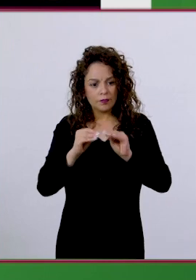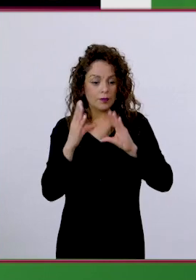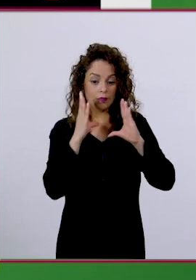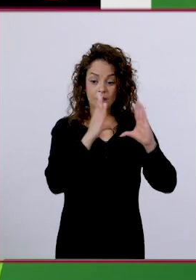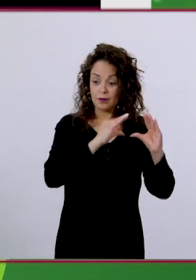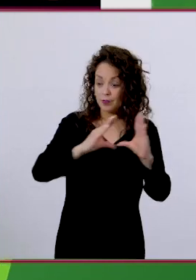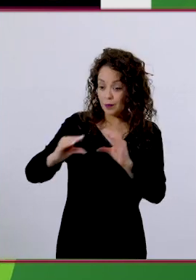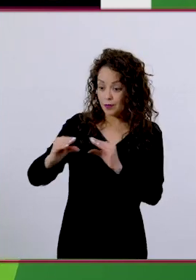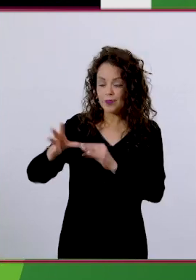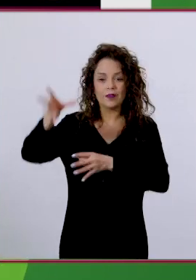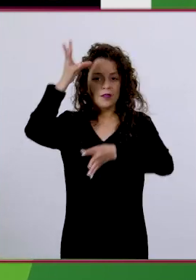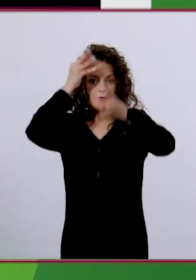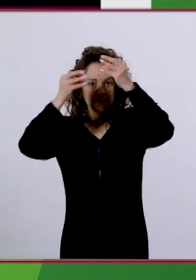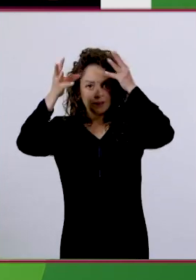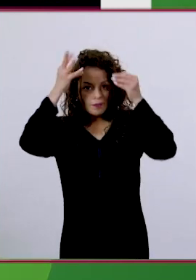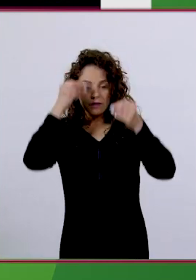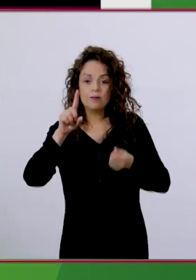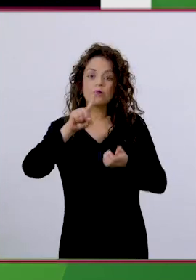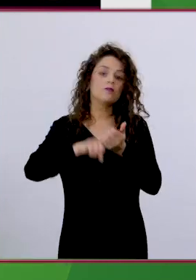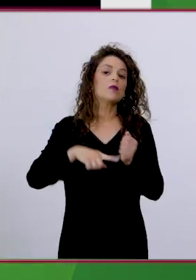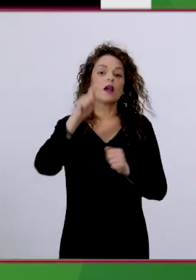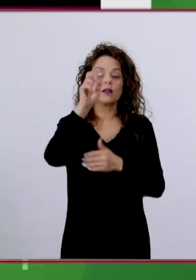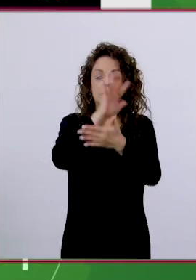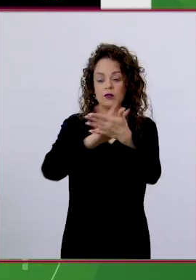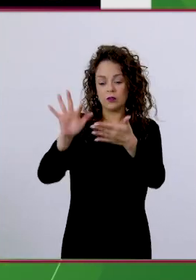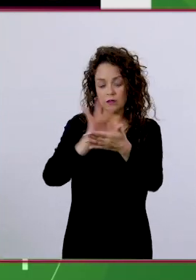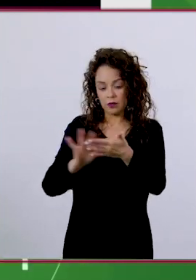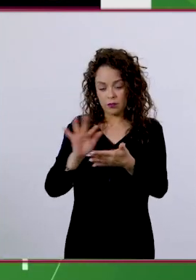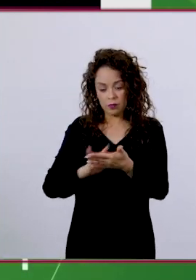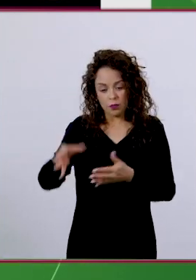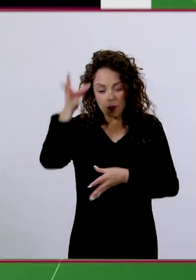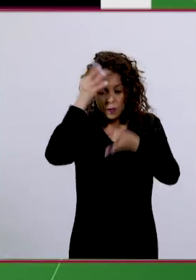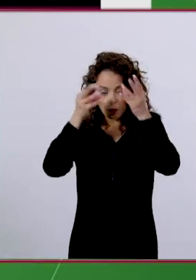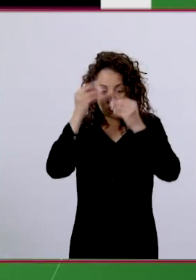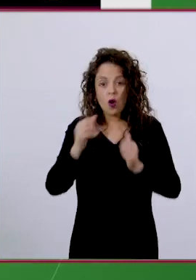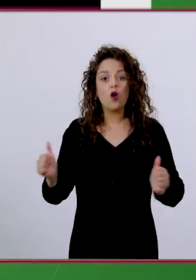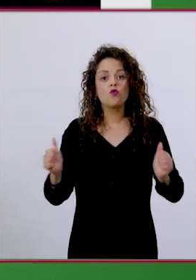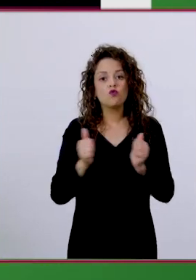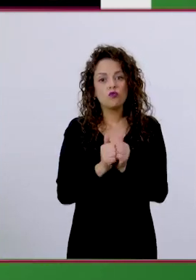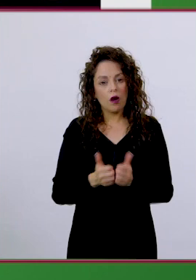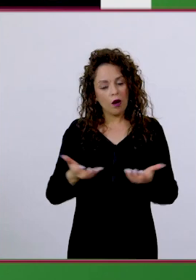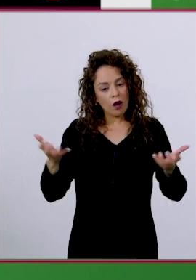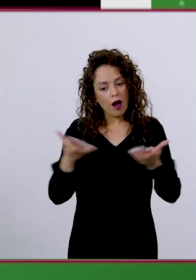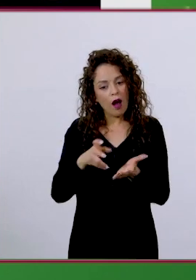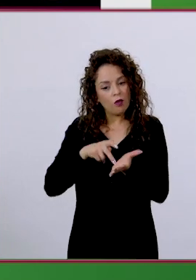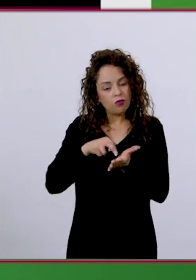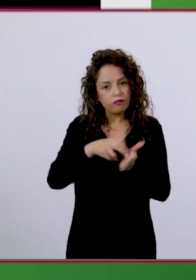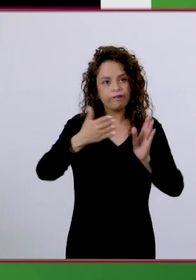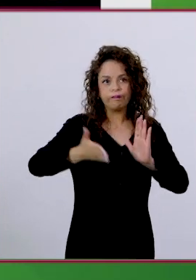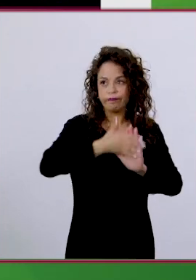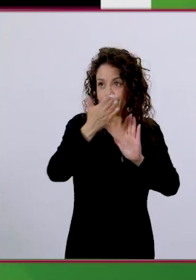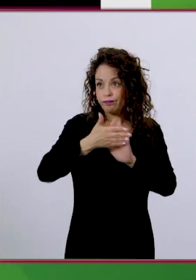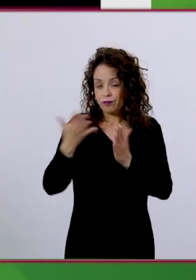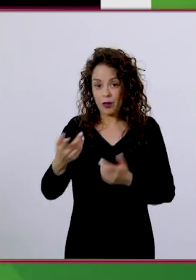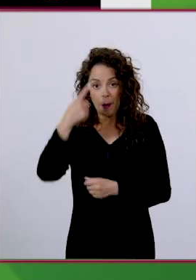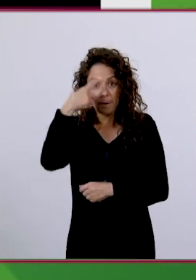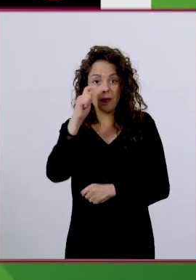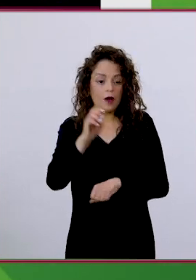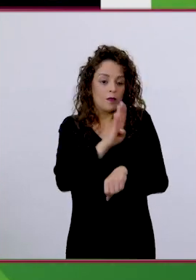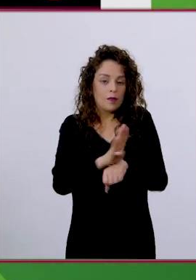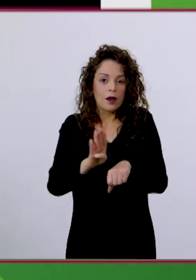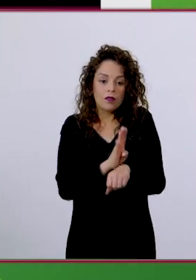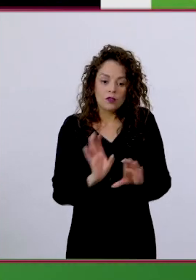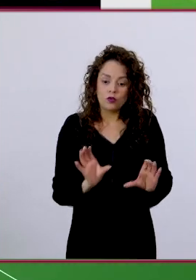logre vincular la teoría con la práctica. Es decir, que lo que se produzca en beneficio de las